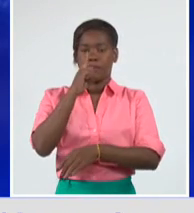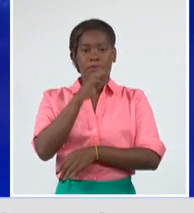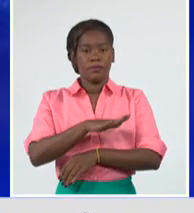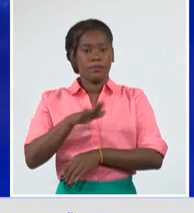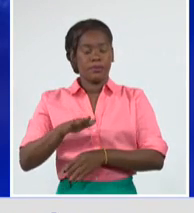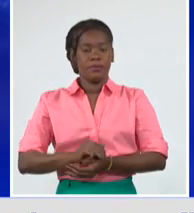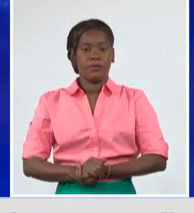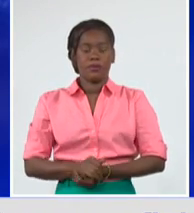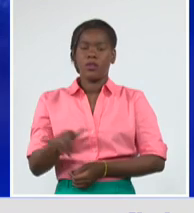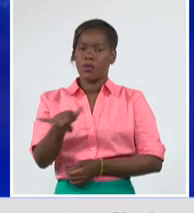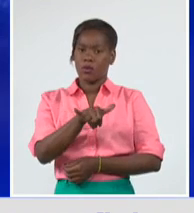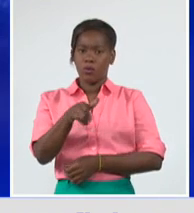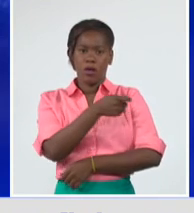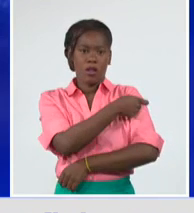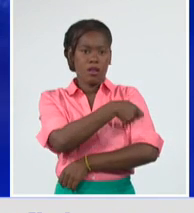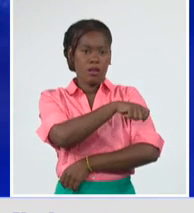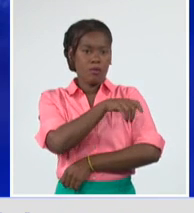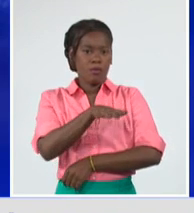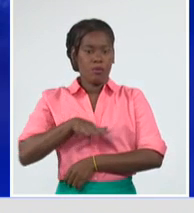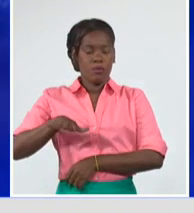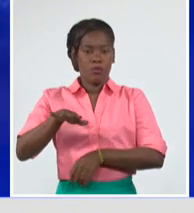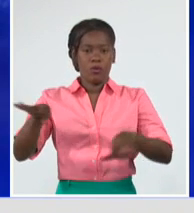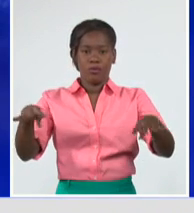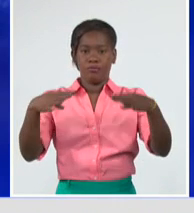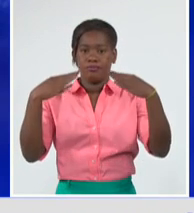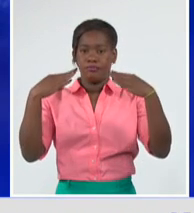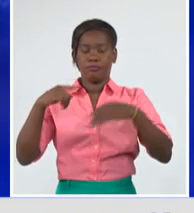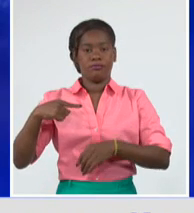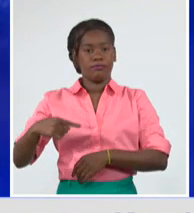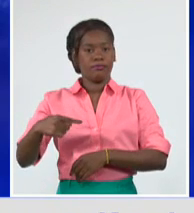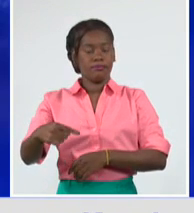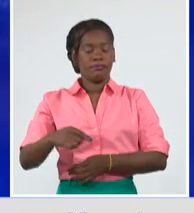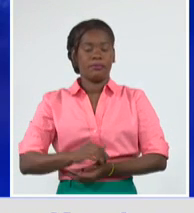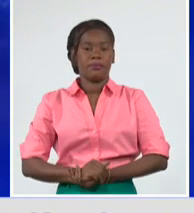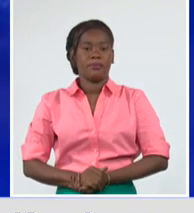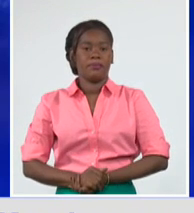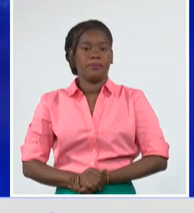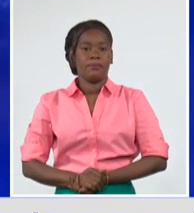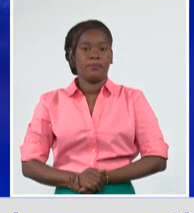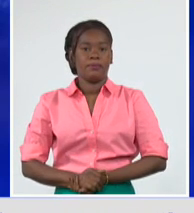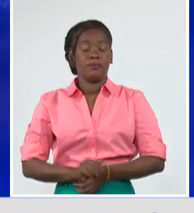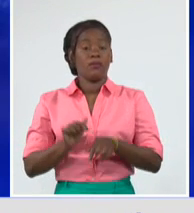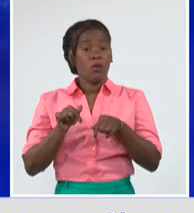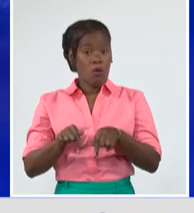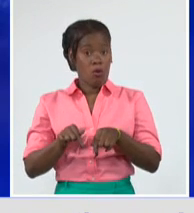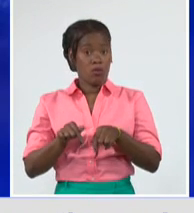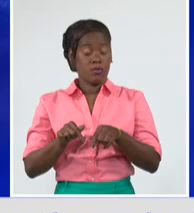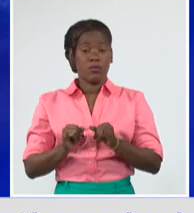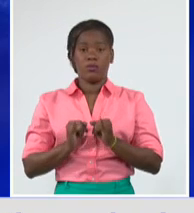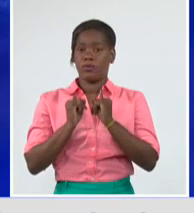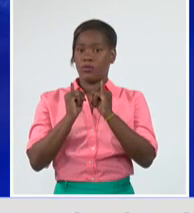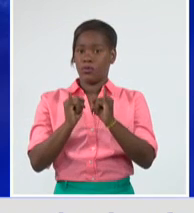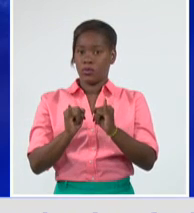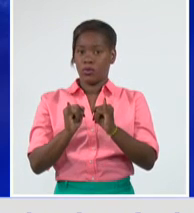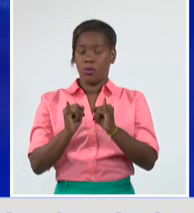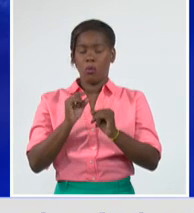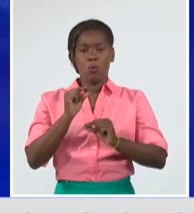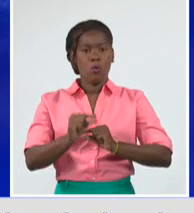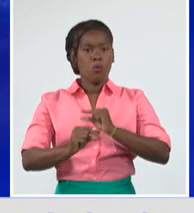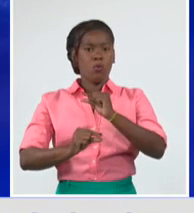que escuchan la información diariamente. Hoy el día con algunas cosas disminuidas, pero